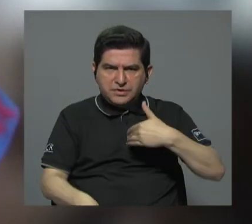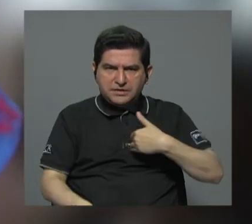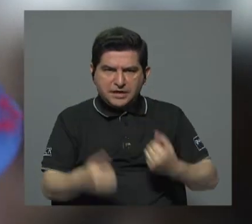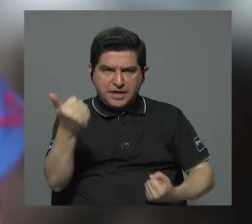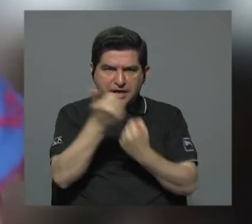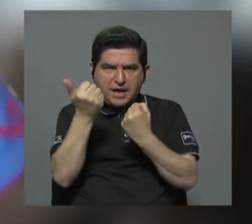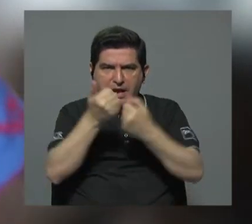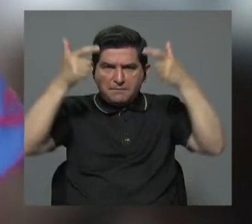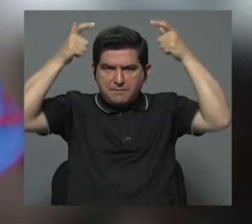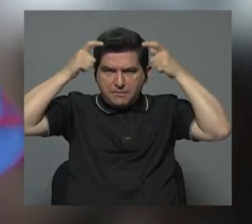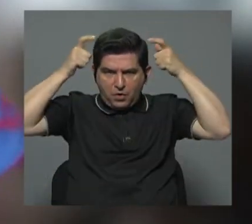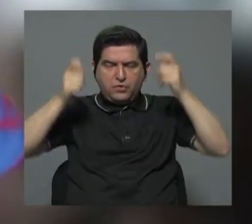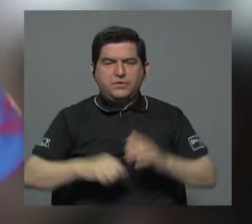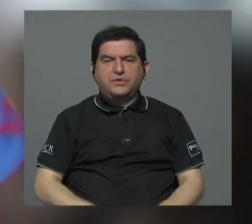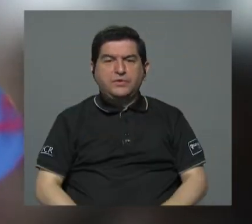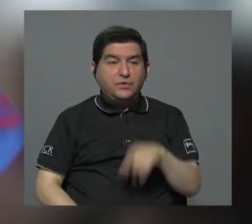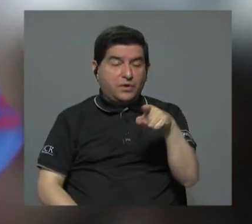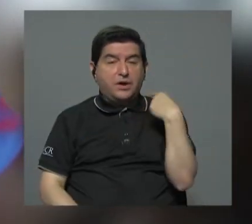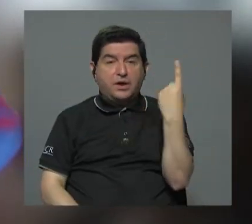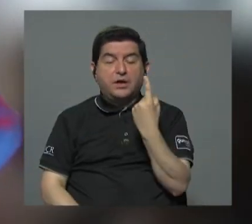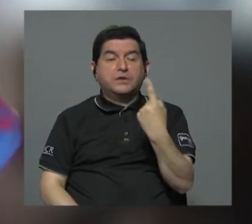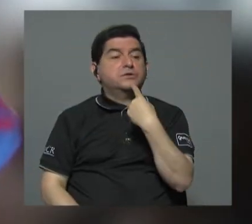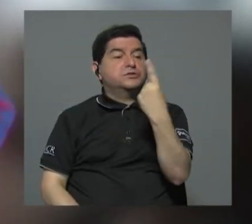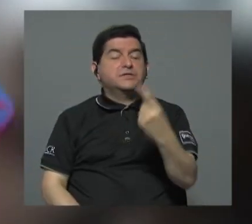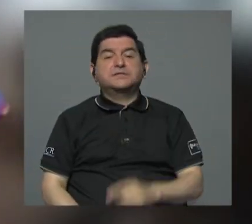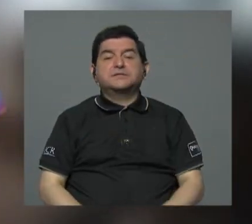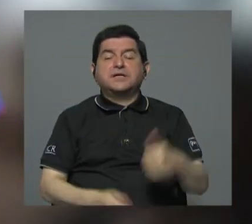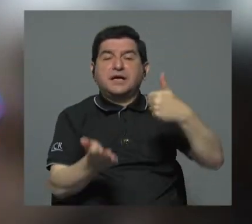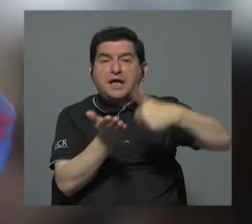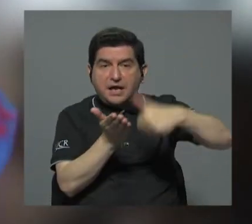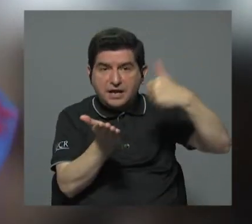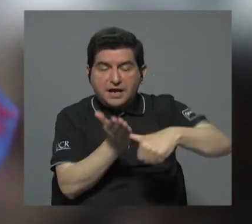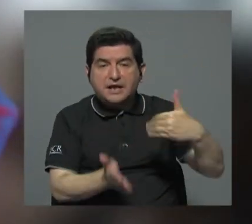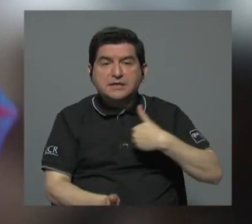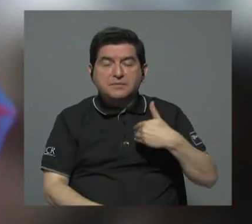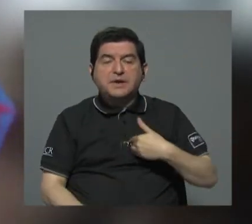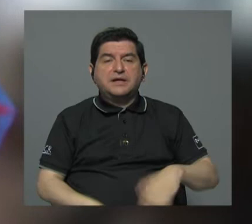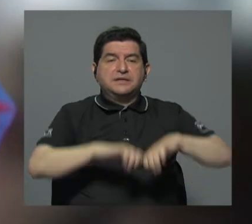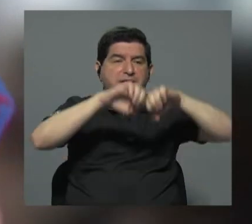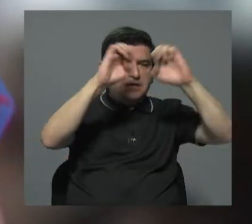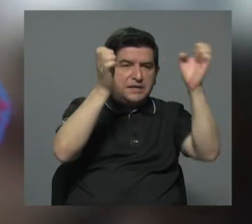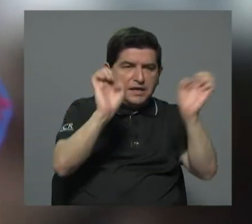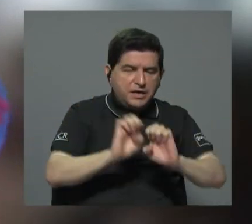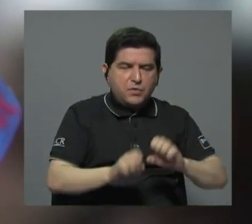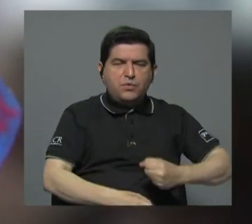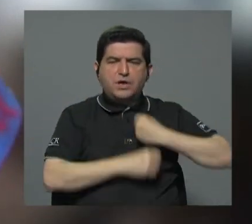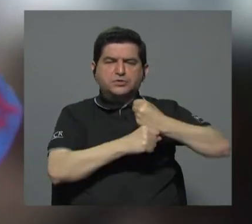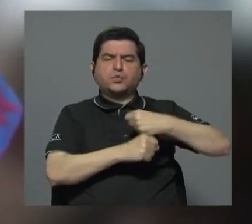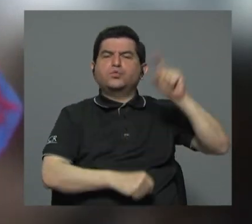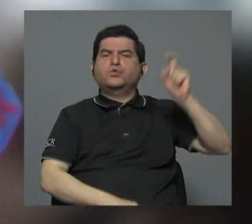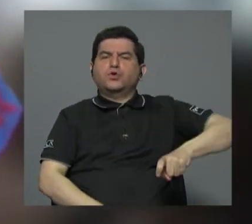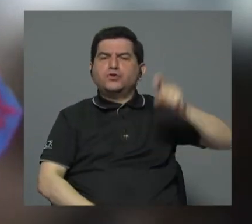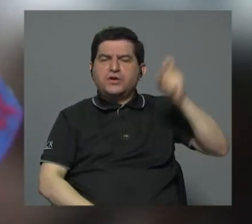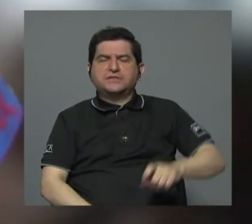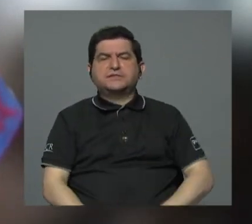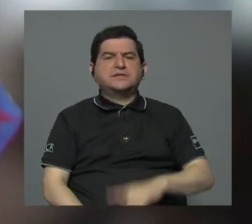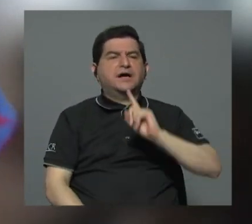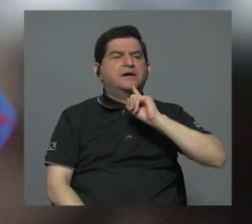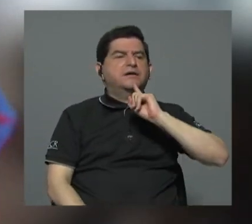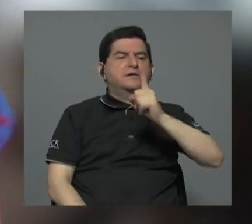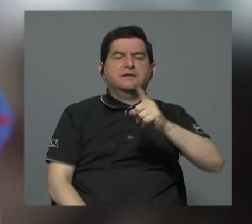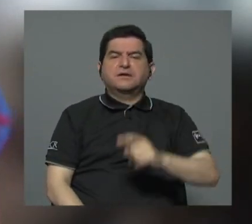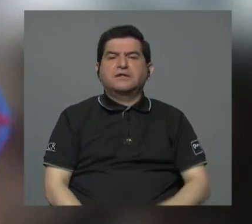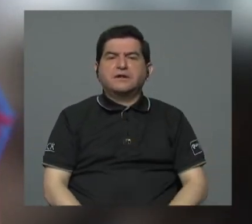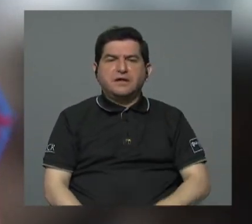real. Y lo que ellos siempre señalan en su carta, o sea, para obtener un escudo de armas, es fundamental